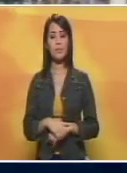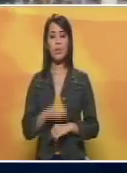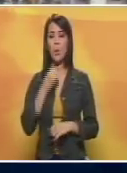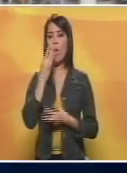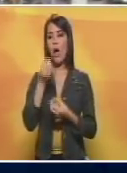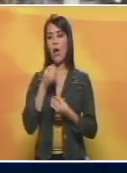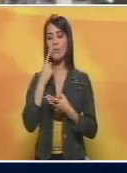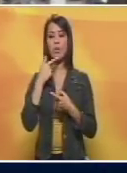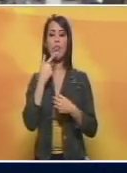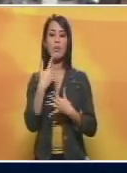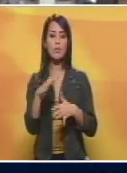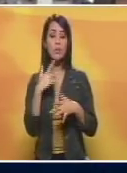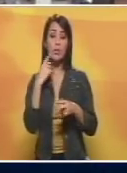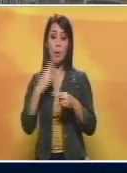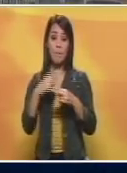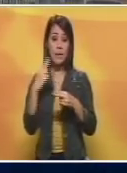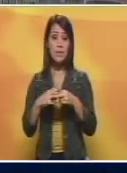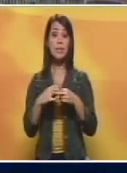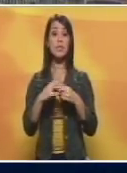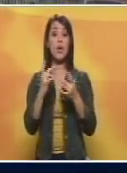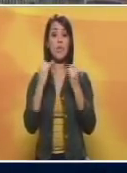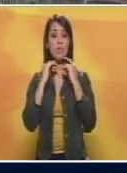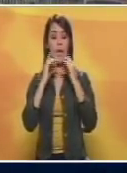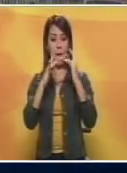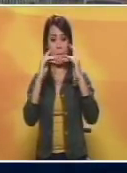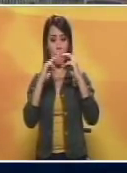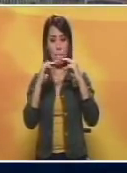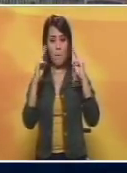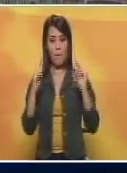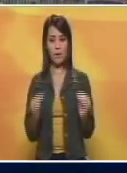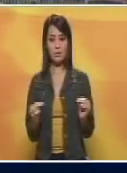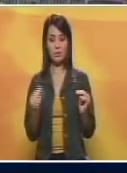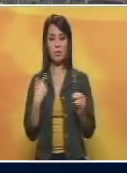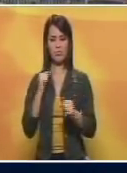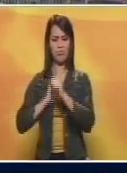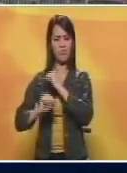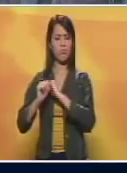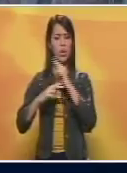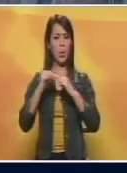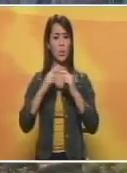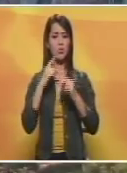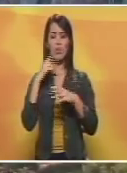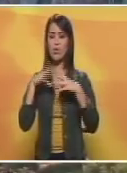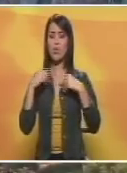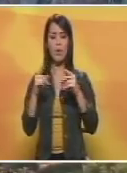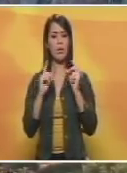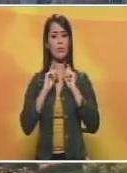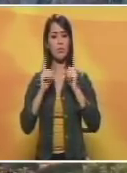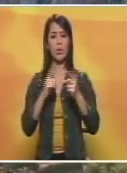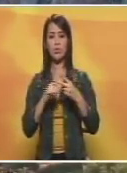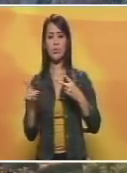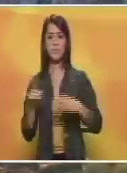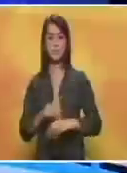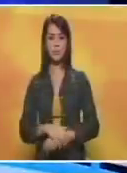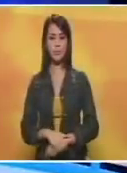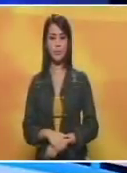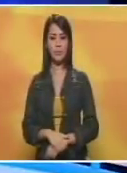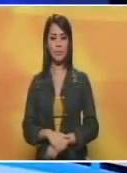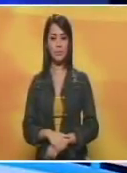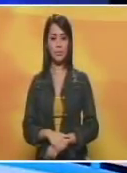advertencias sobre el peligro de derrumbe de ese puente y se opuso a la construcción de una carretera alternativa